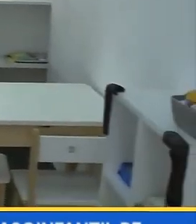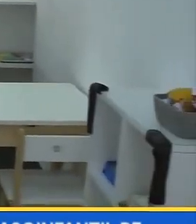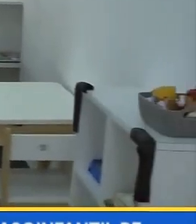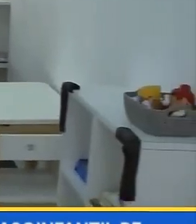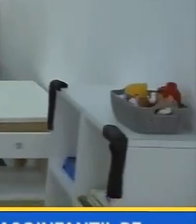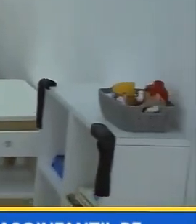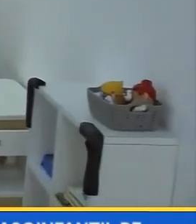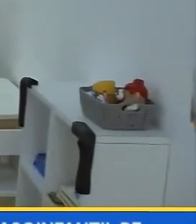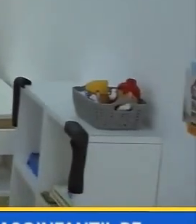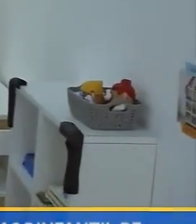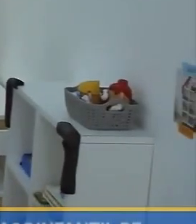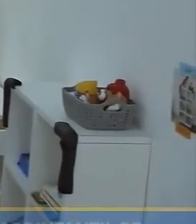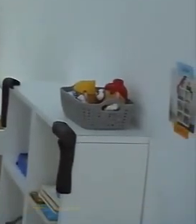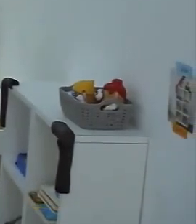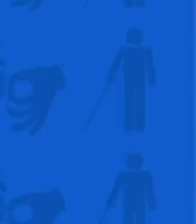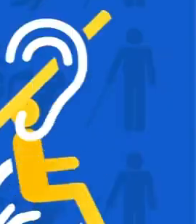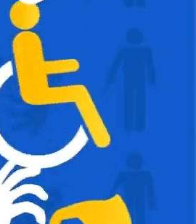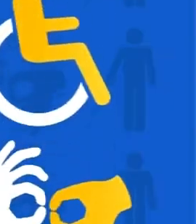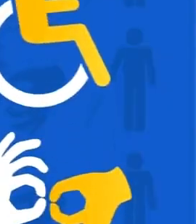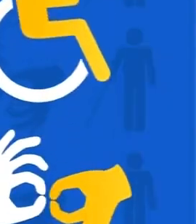vida! ¡Qué